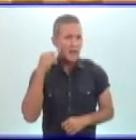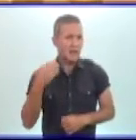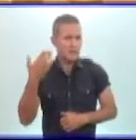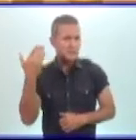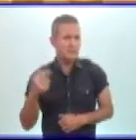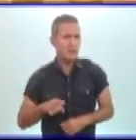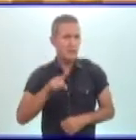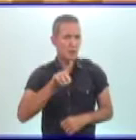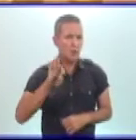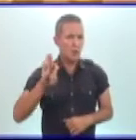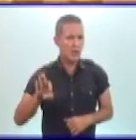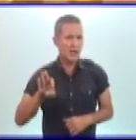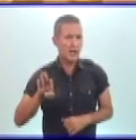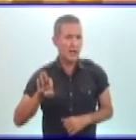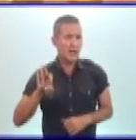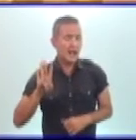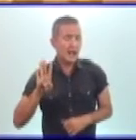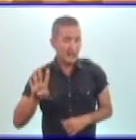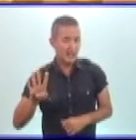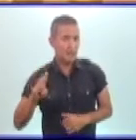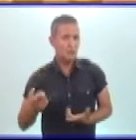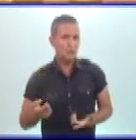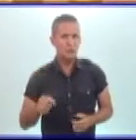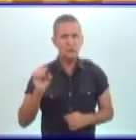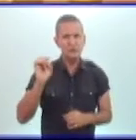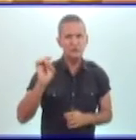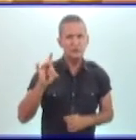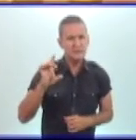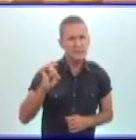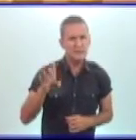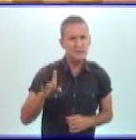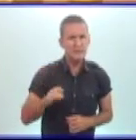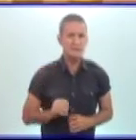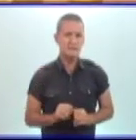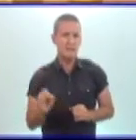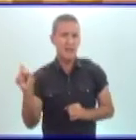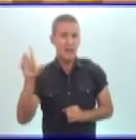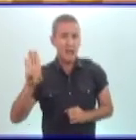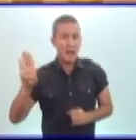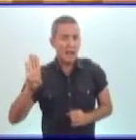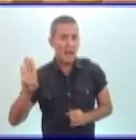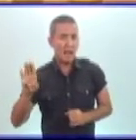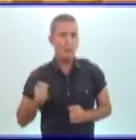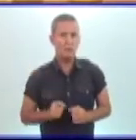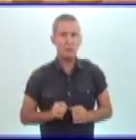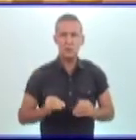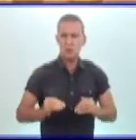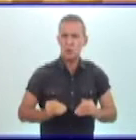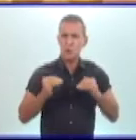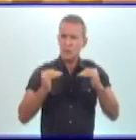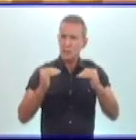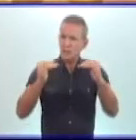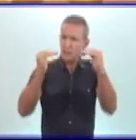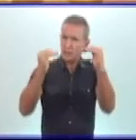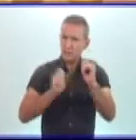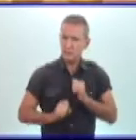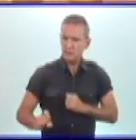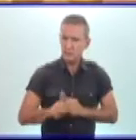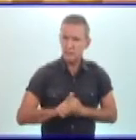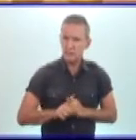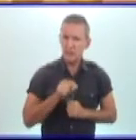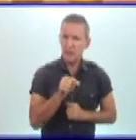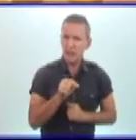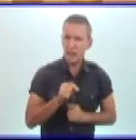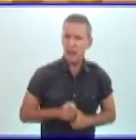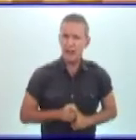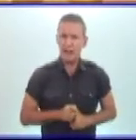Fíjense cómo la burguesía se va a consolidar como clase social. Esta burguesía que emana de los artesanos y comerciantes